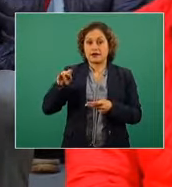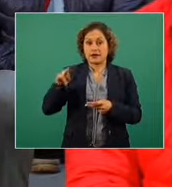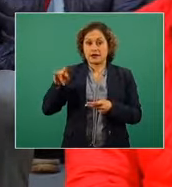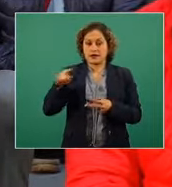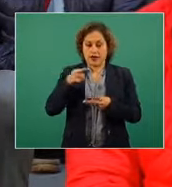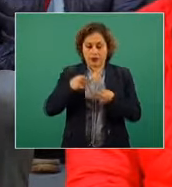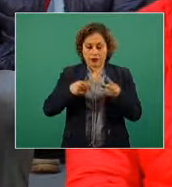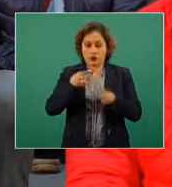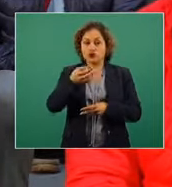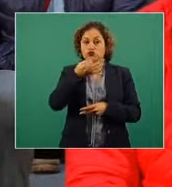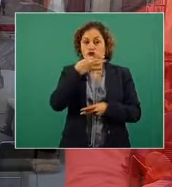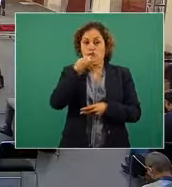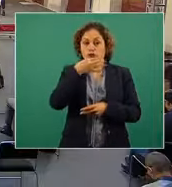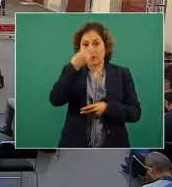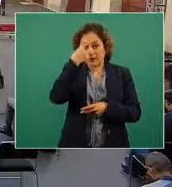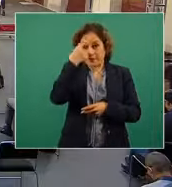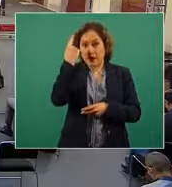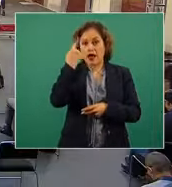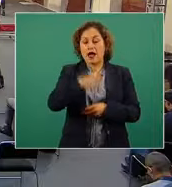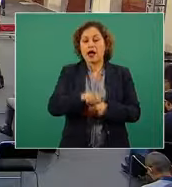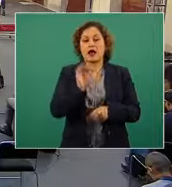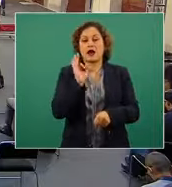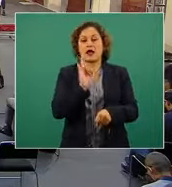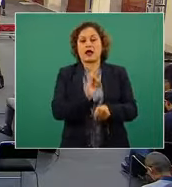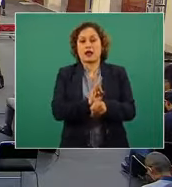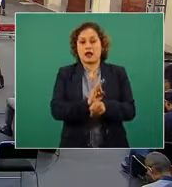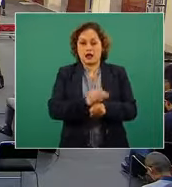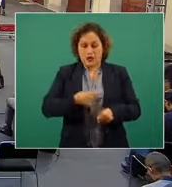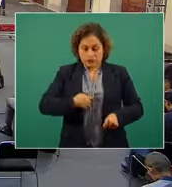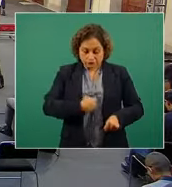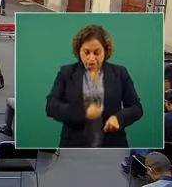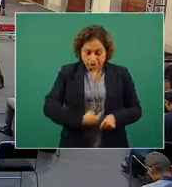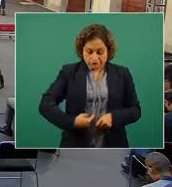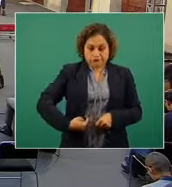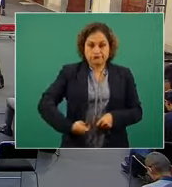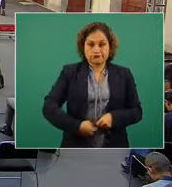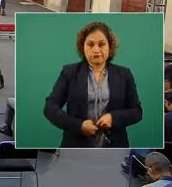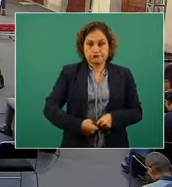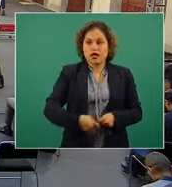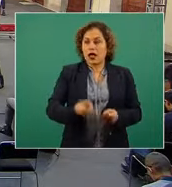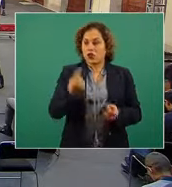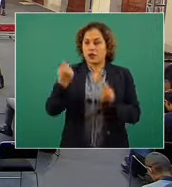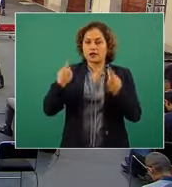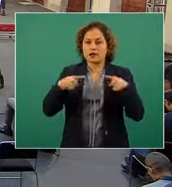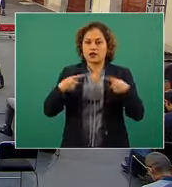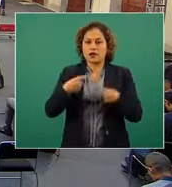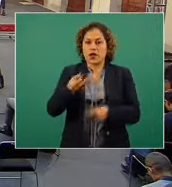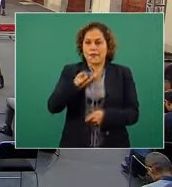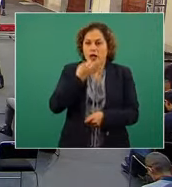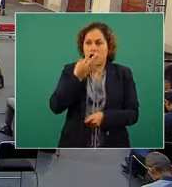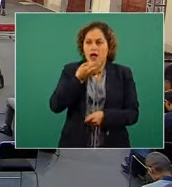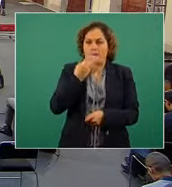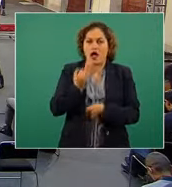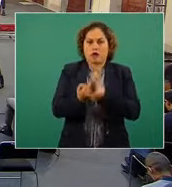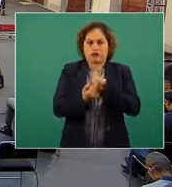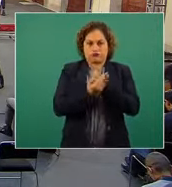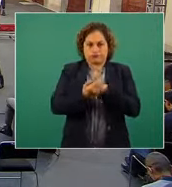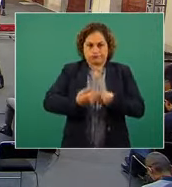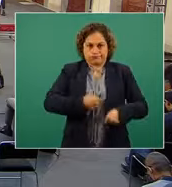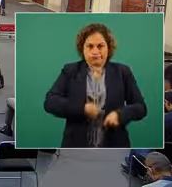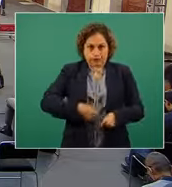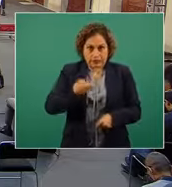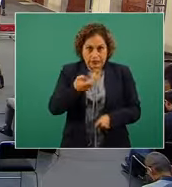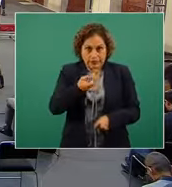tracto digestivo para cuando hay pacientes que toman muchos medicamentos. ¿Cómo va este asunto de la compra de medicamentos?